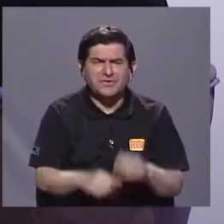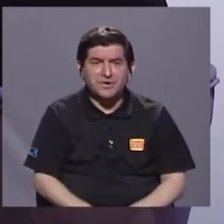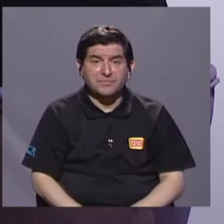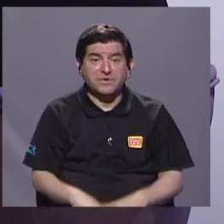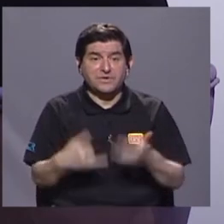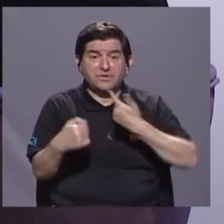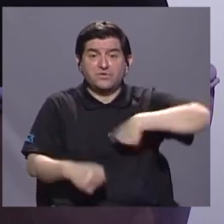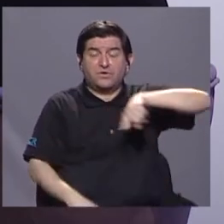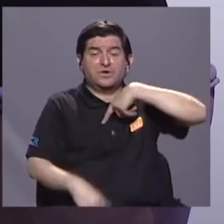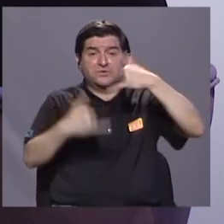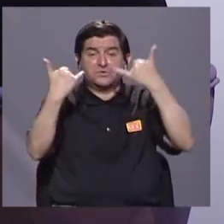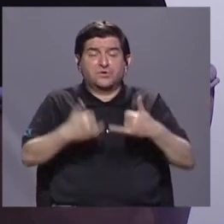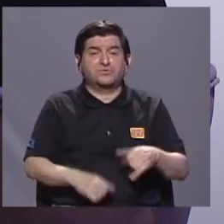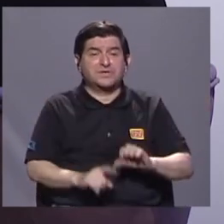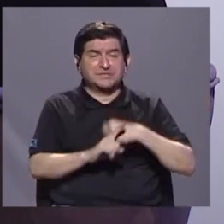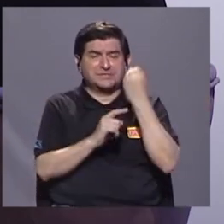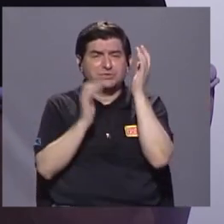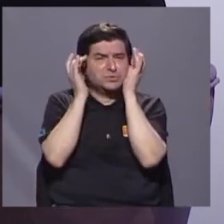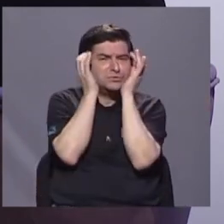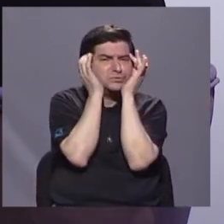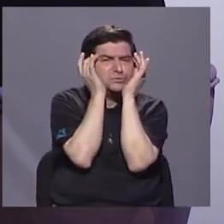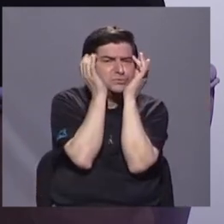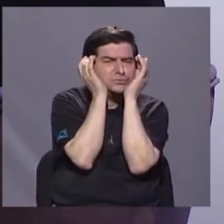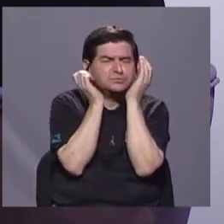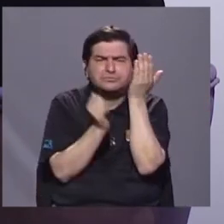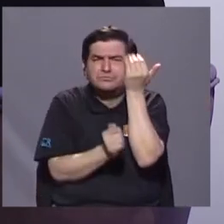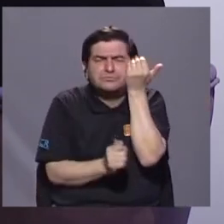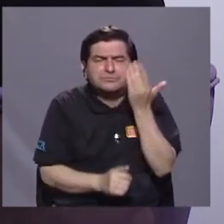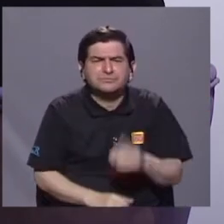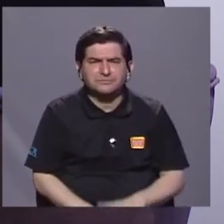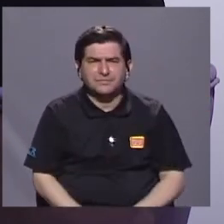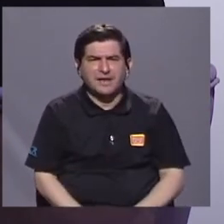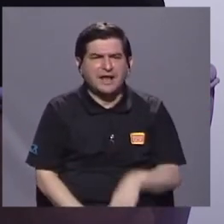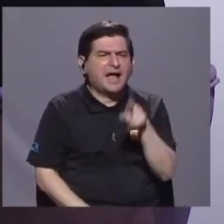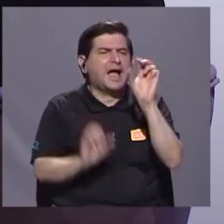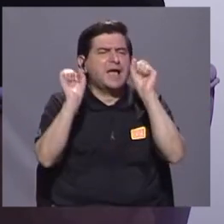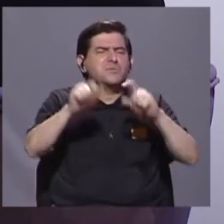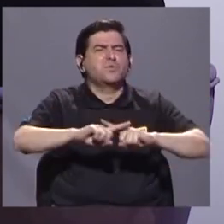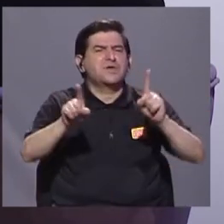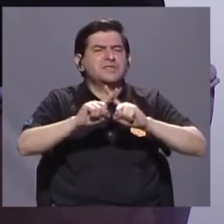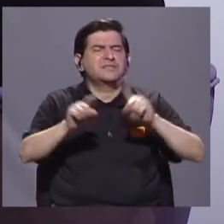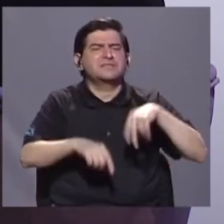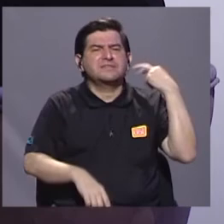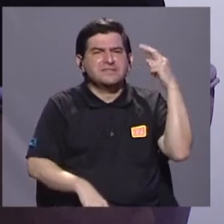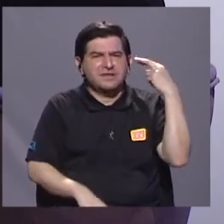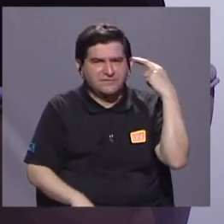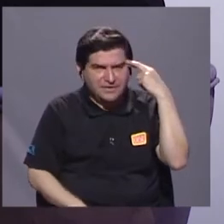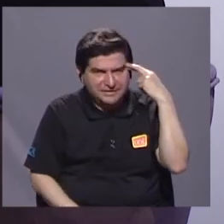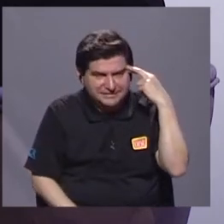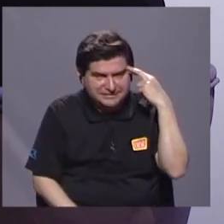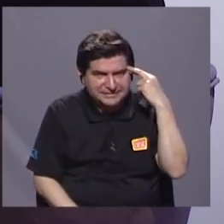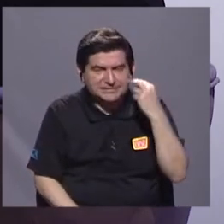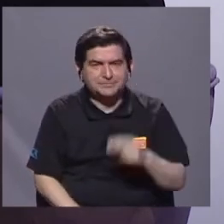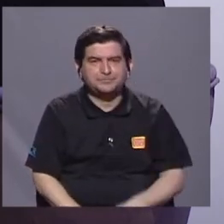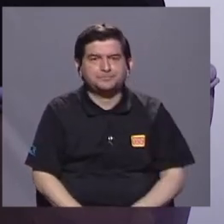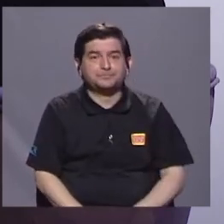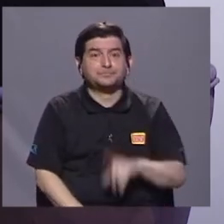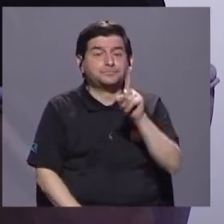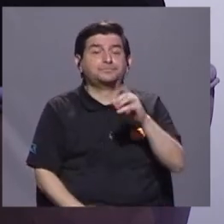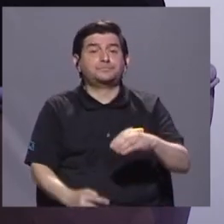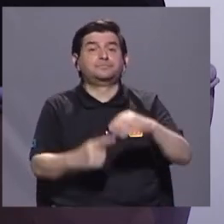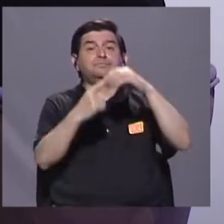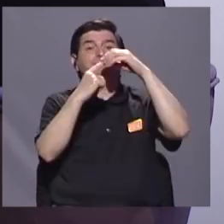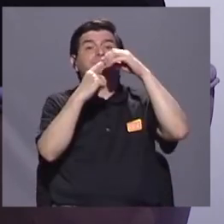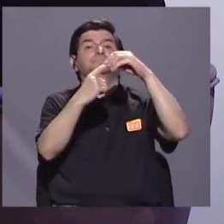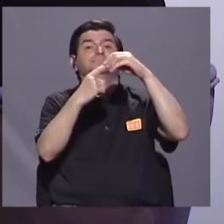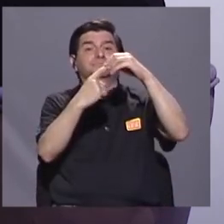nos tiene en una situación de agobio? Sí, ahí se pueden dar varias razones, Gustavo. Una principalmente